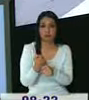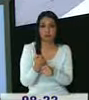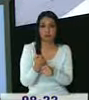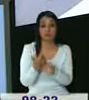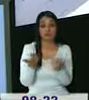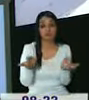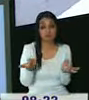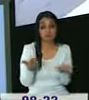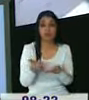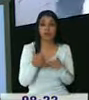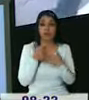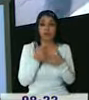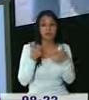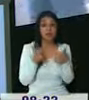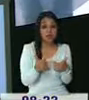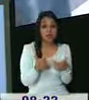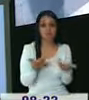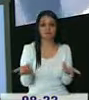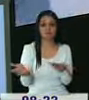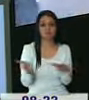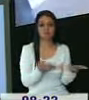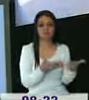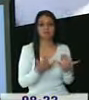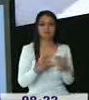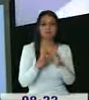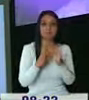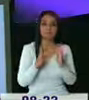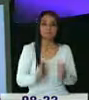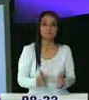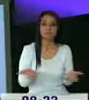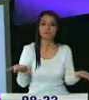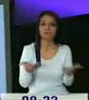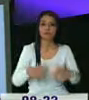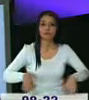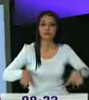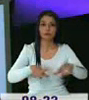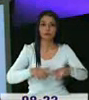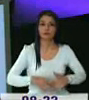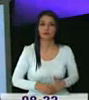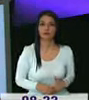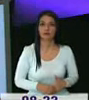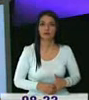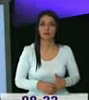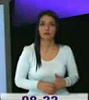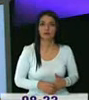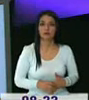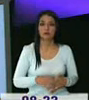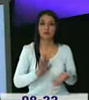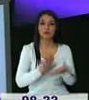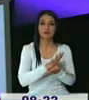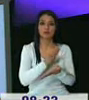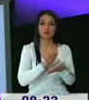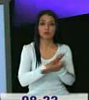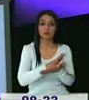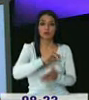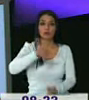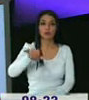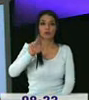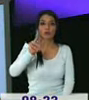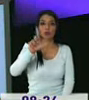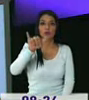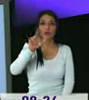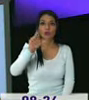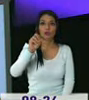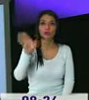nos sirvan adecuadamente. Vamos con Alison Corral, ella se encuentra en la unidad educativa Julio Moreno, casi me olvidó el